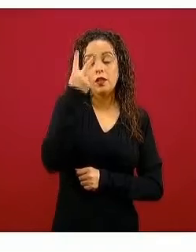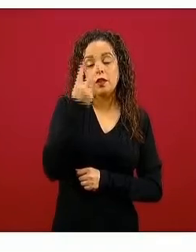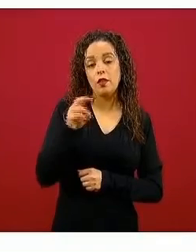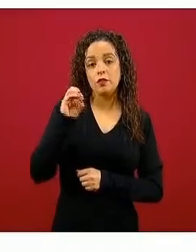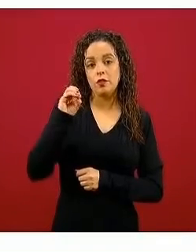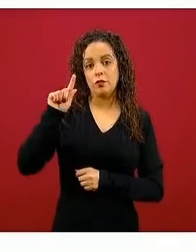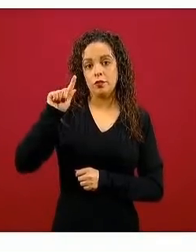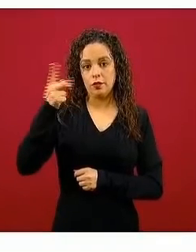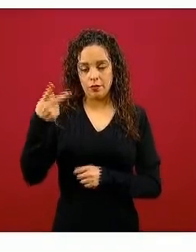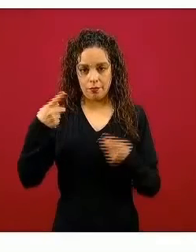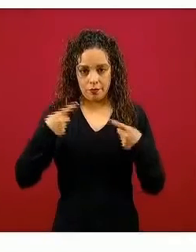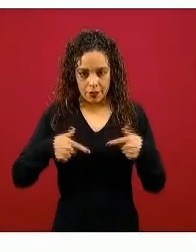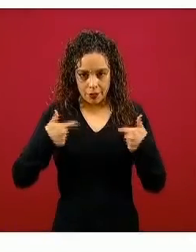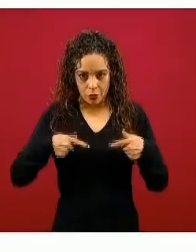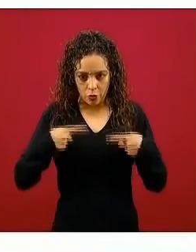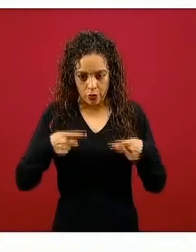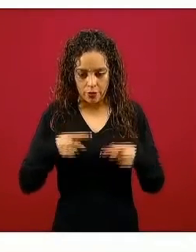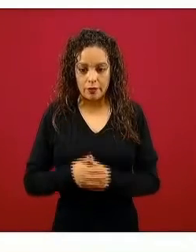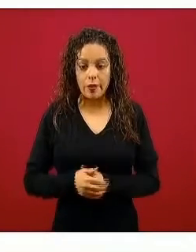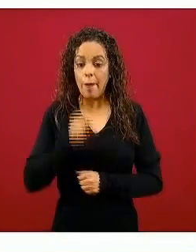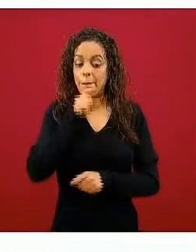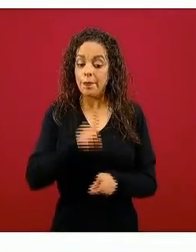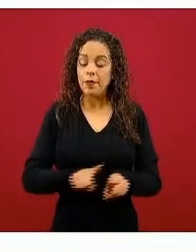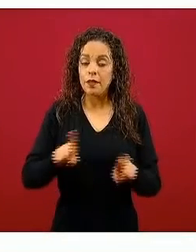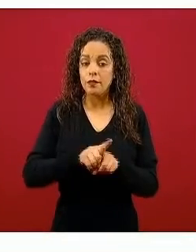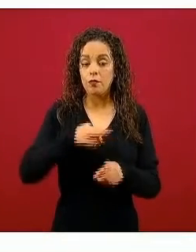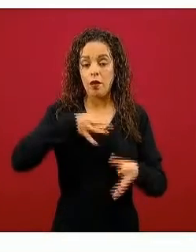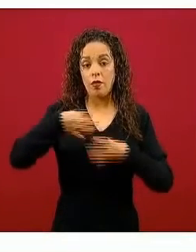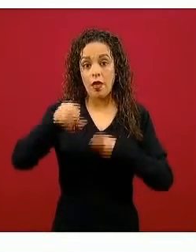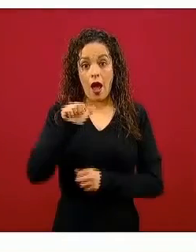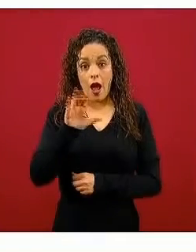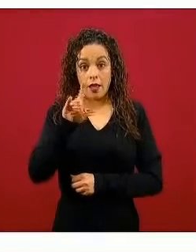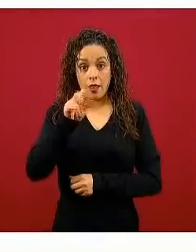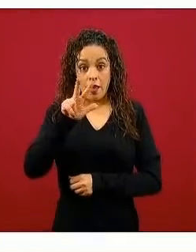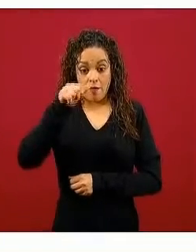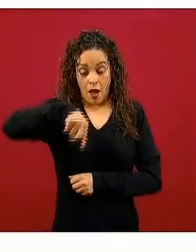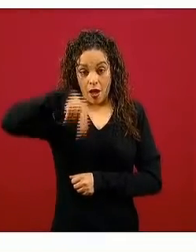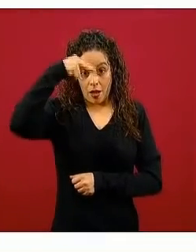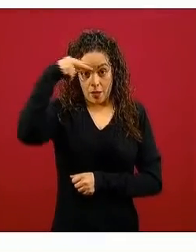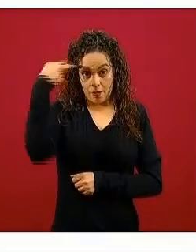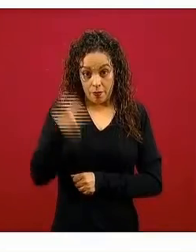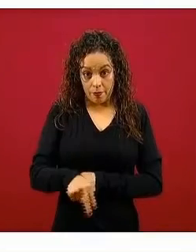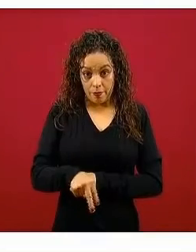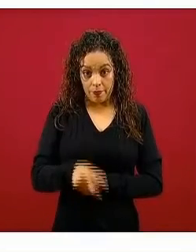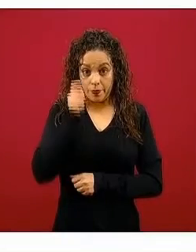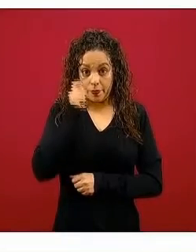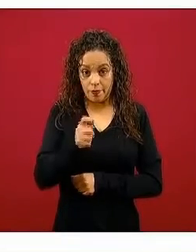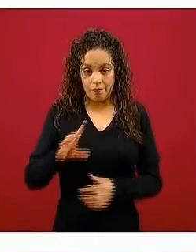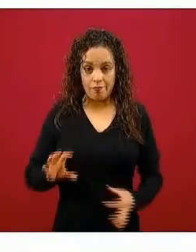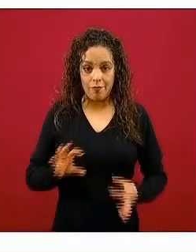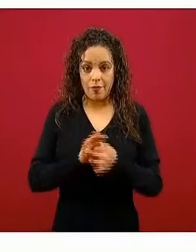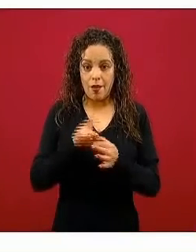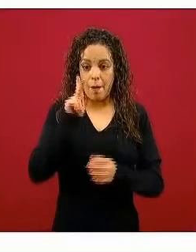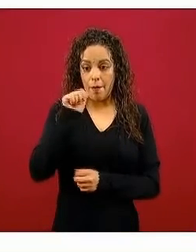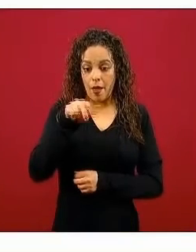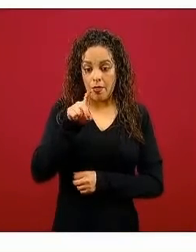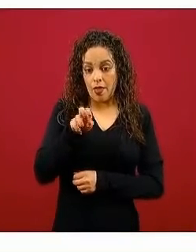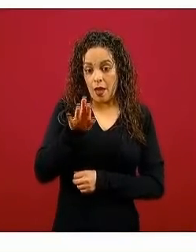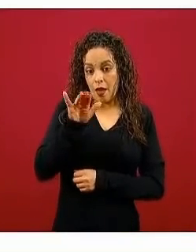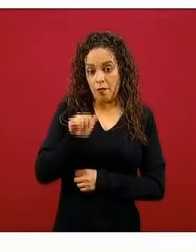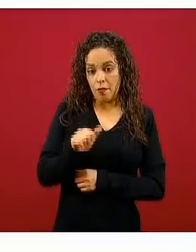50.677. Así como veíamos la pandemia activa, la epidemia activa en México, que es parte de esta pandemia, son